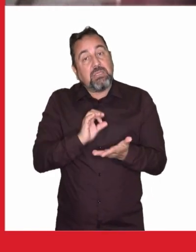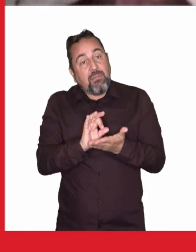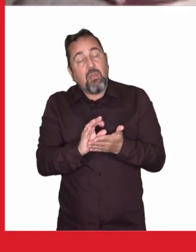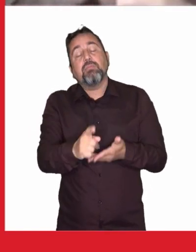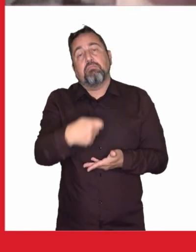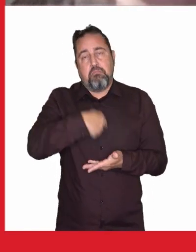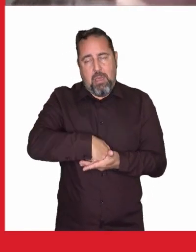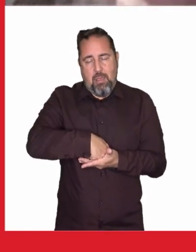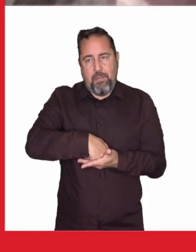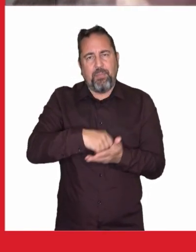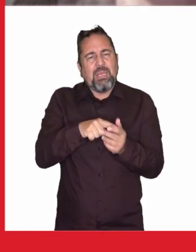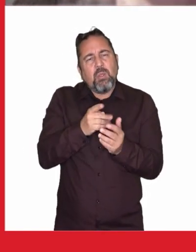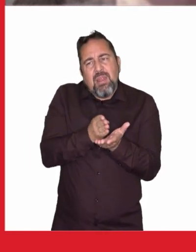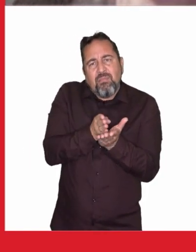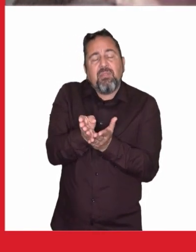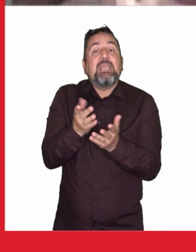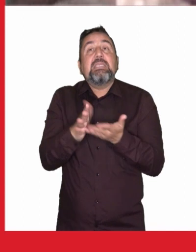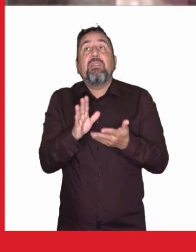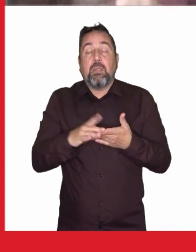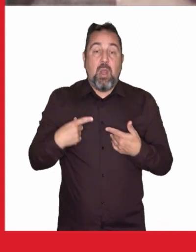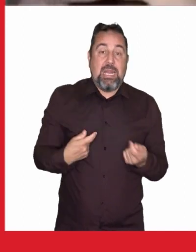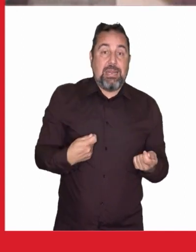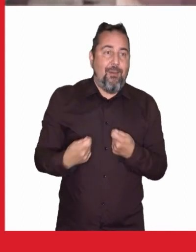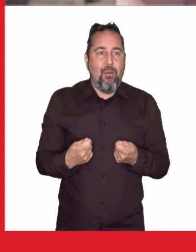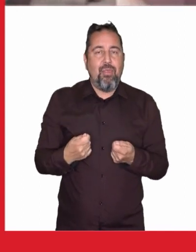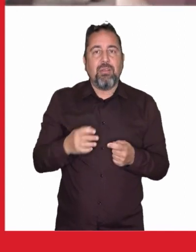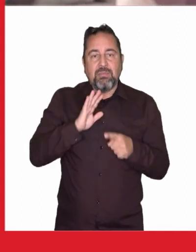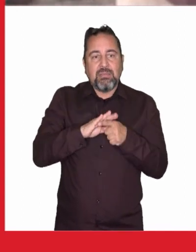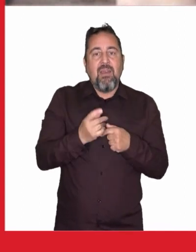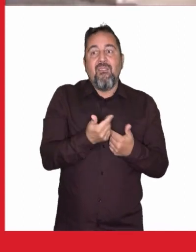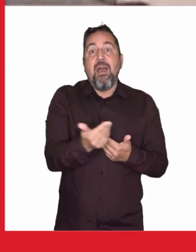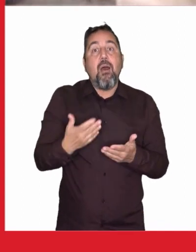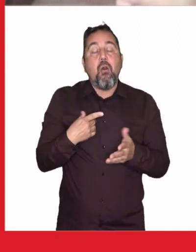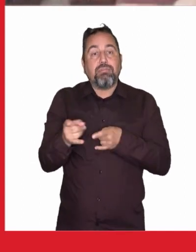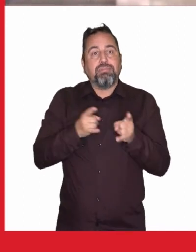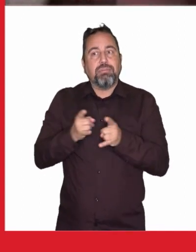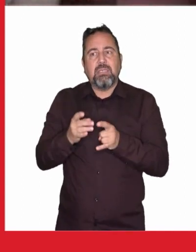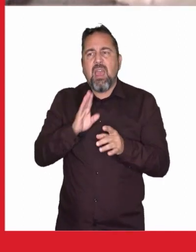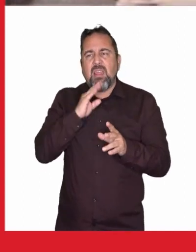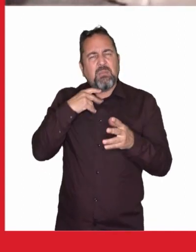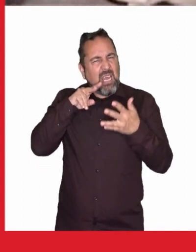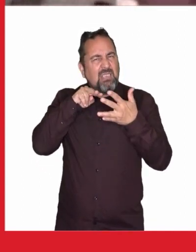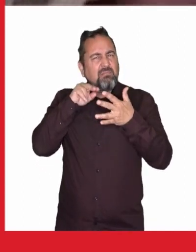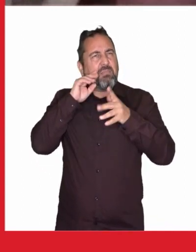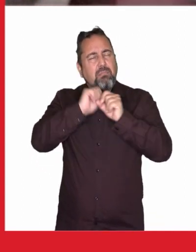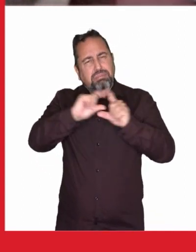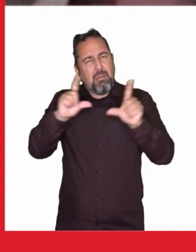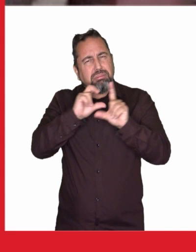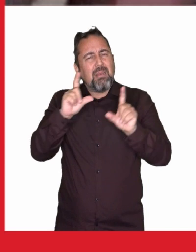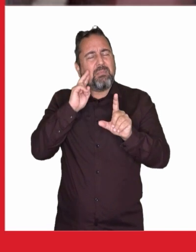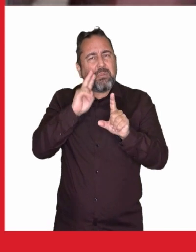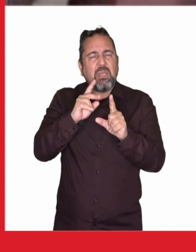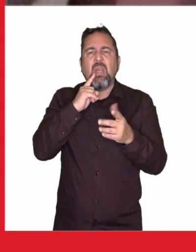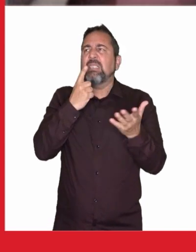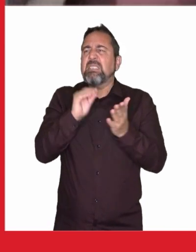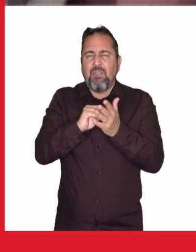cliente por beneficiarse de mi propuesta de valor, ¿vale? Y es la vía por la que el negocio capta valor. ¿Os acordáis de esa